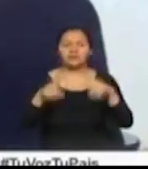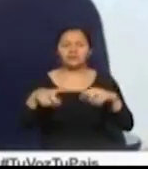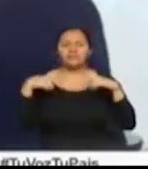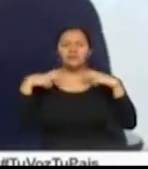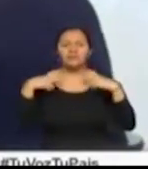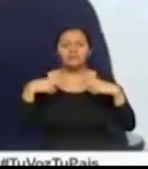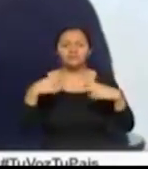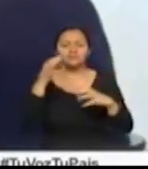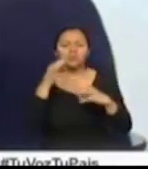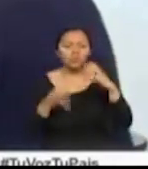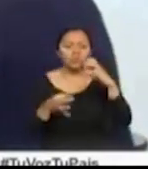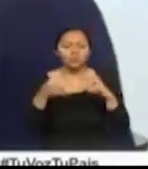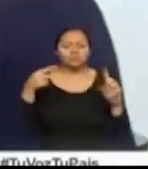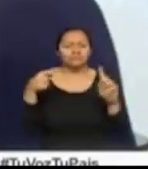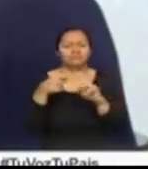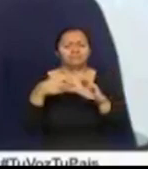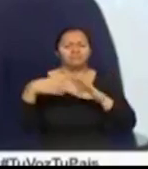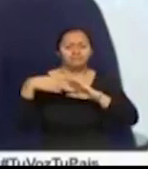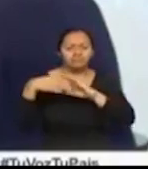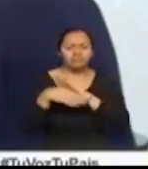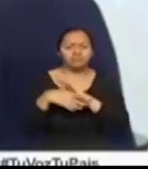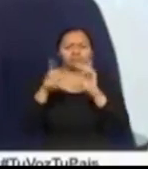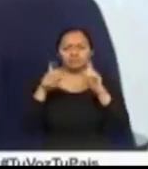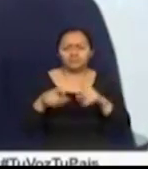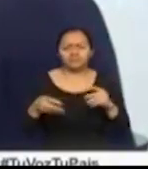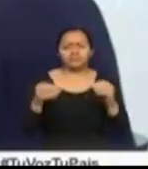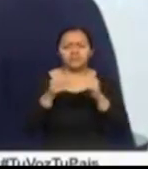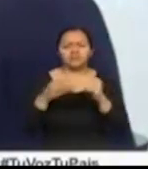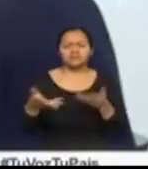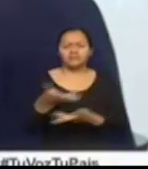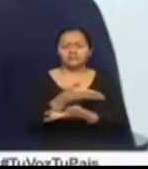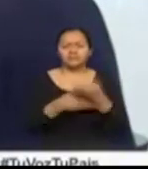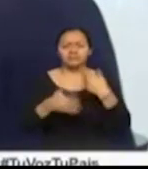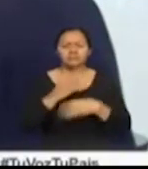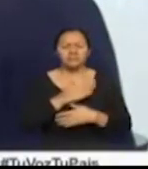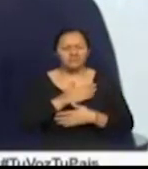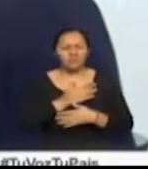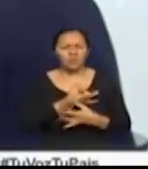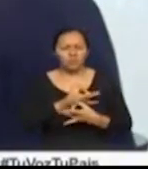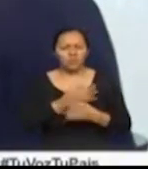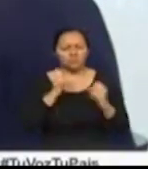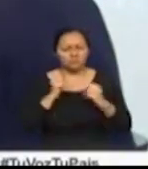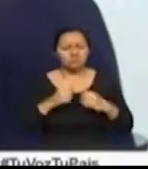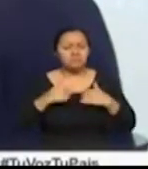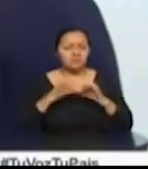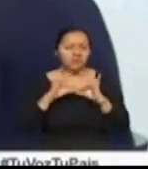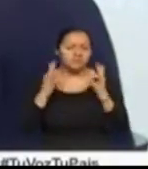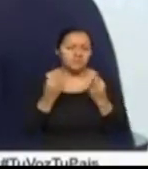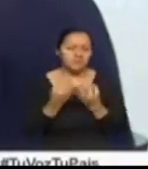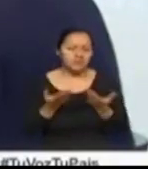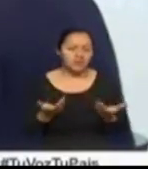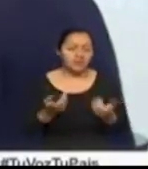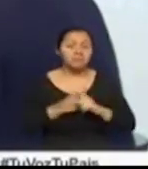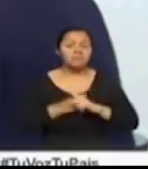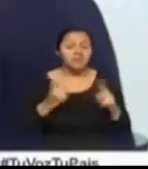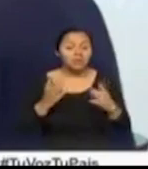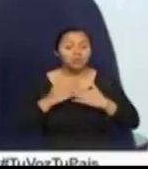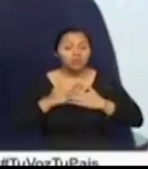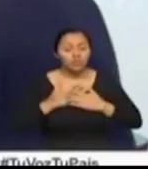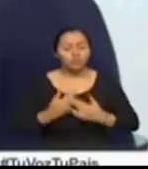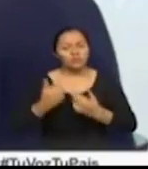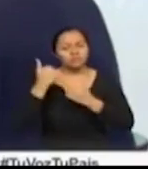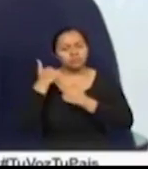a profundidad, actuar. Esto es muy doloroso para mi familia, pero mi